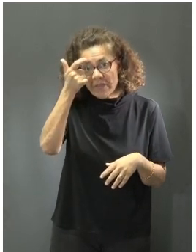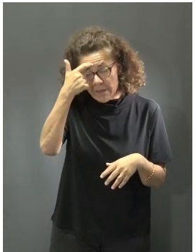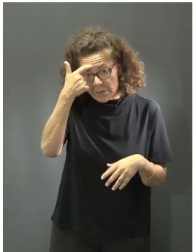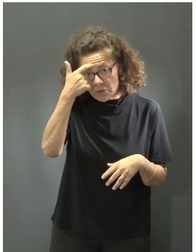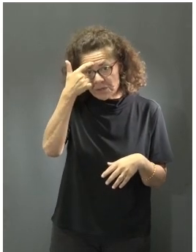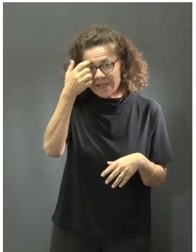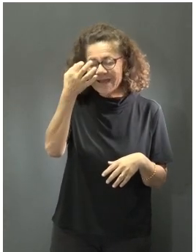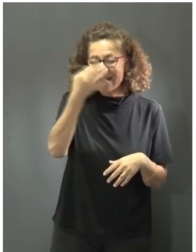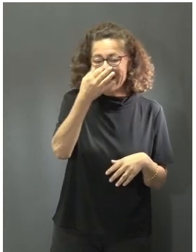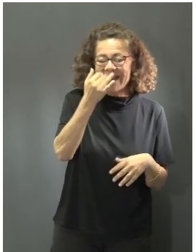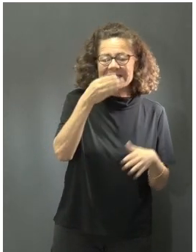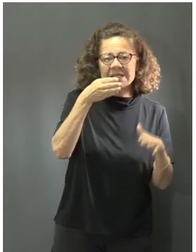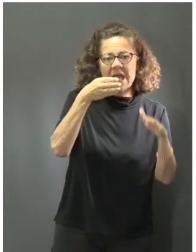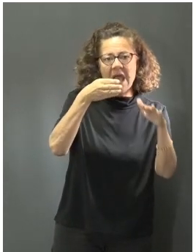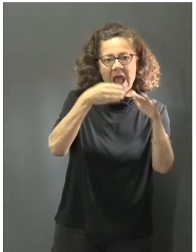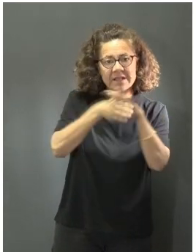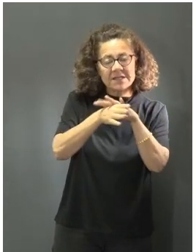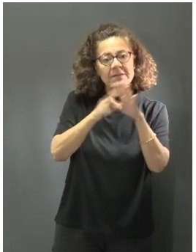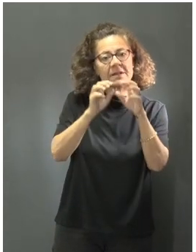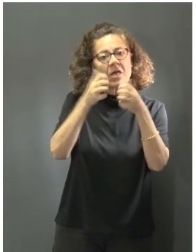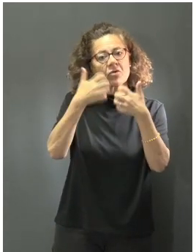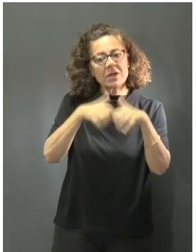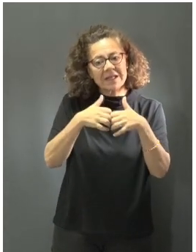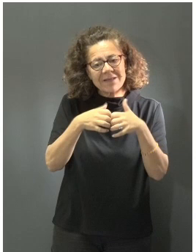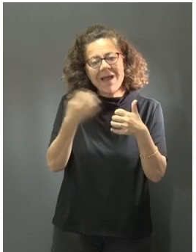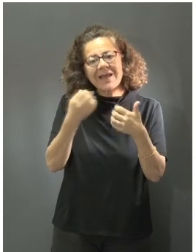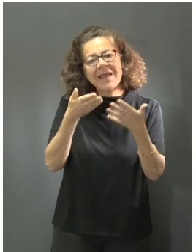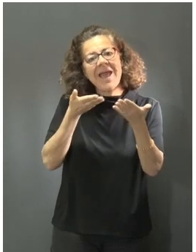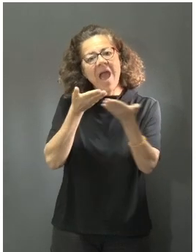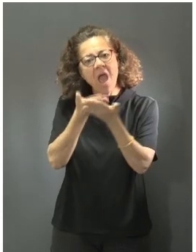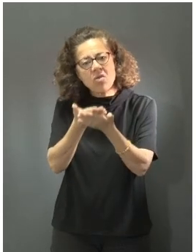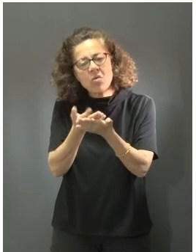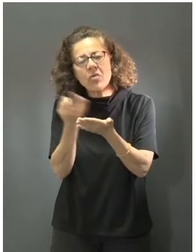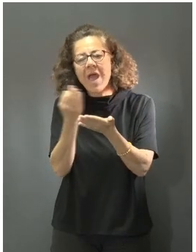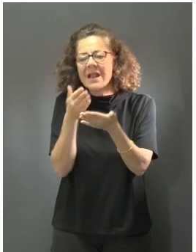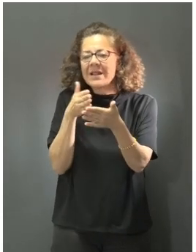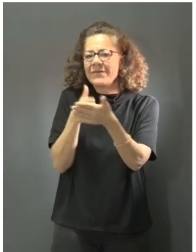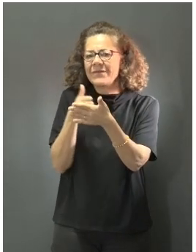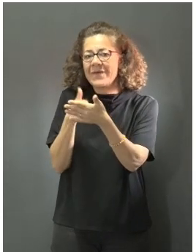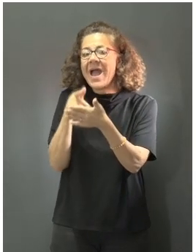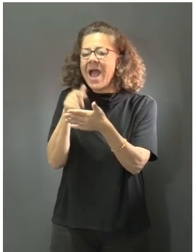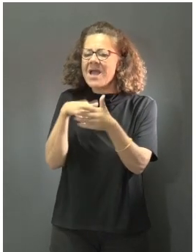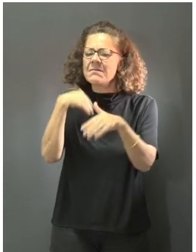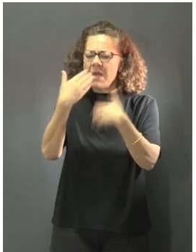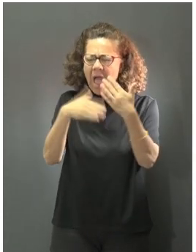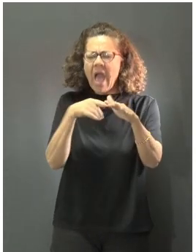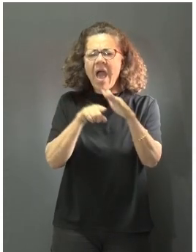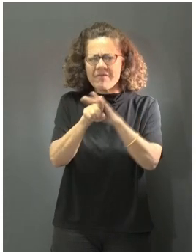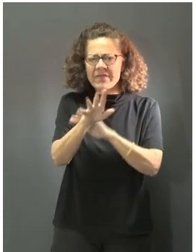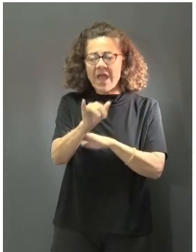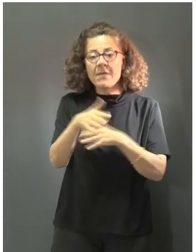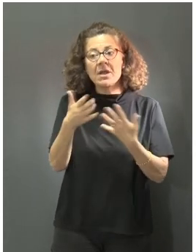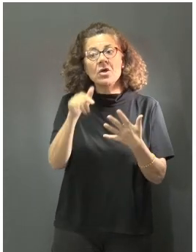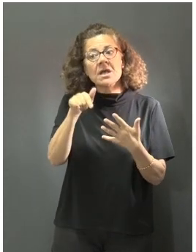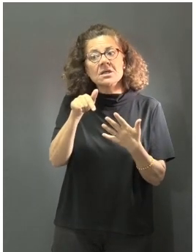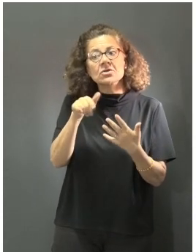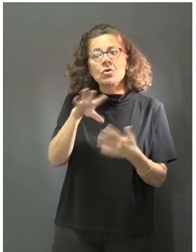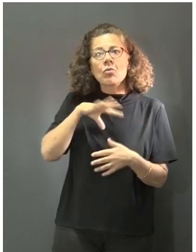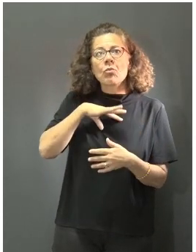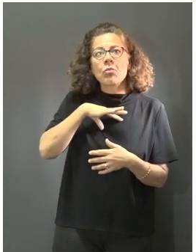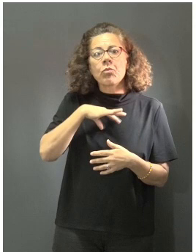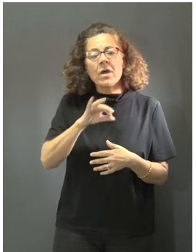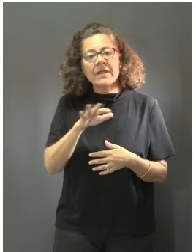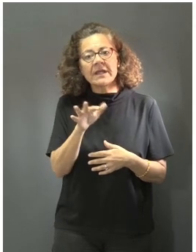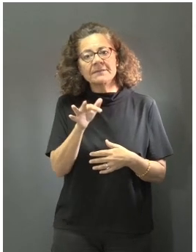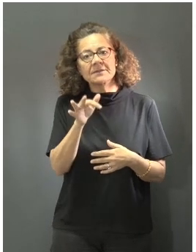es, en lo que no es la accesibilidad cognitiva, lo que ayuda, lo que no ayuda. O sea, creo que ahí va habiendo cada vez más avance, pero eso quizás se queda en un plano